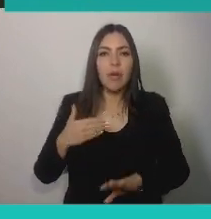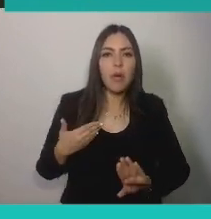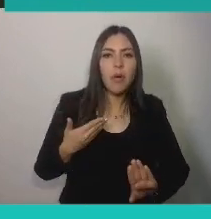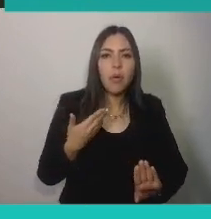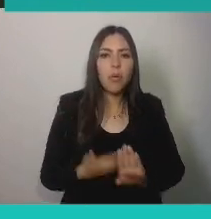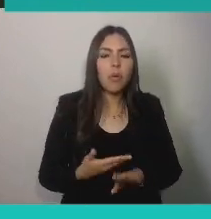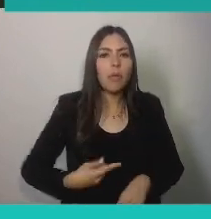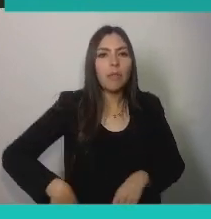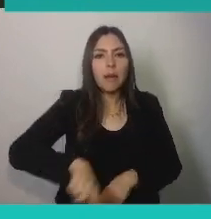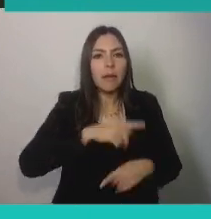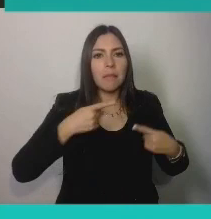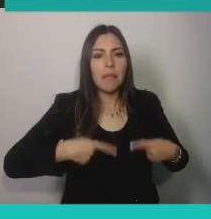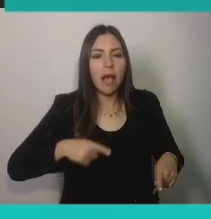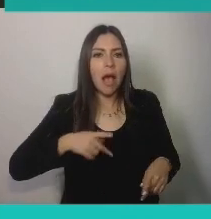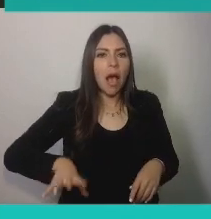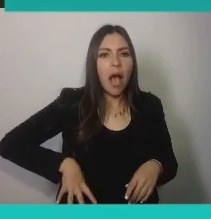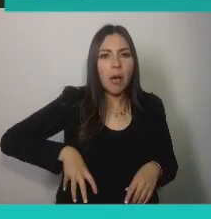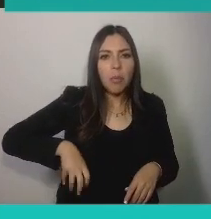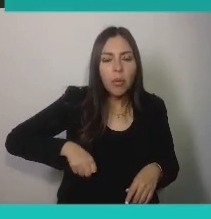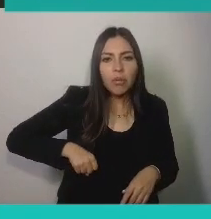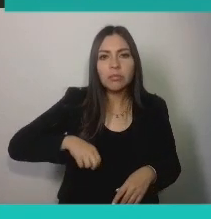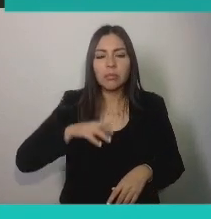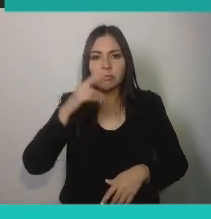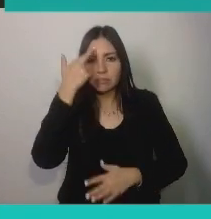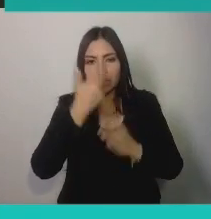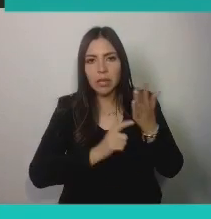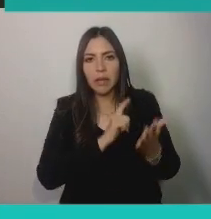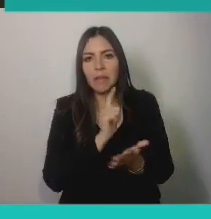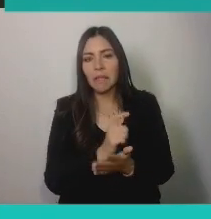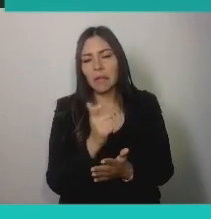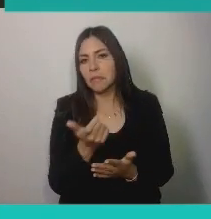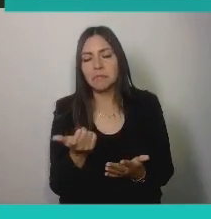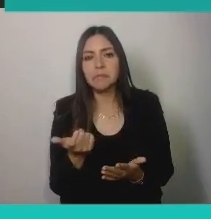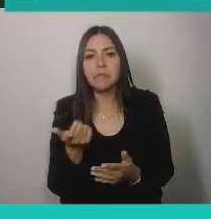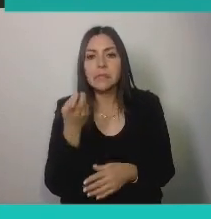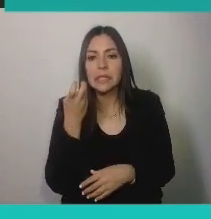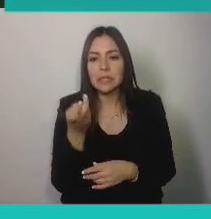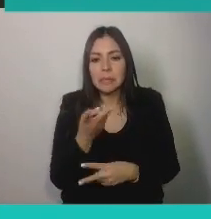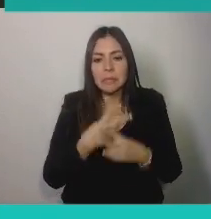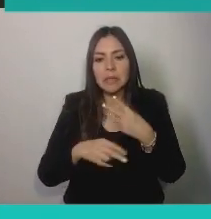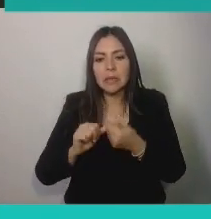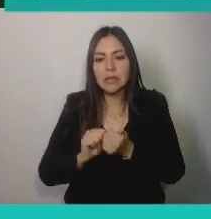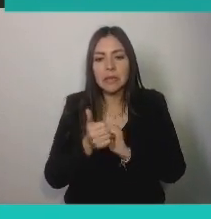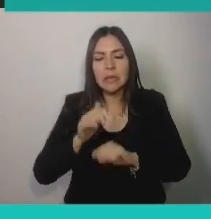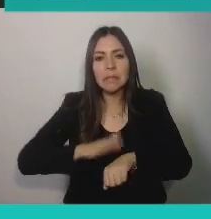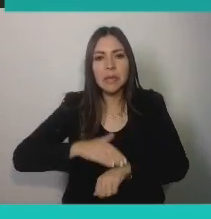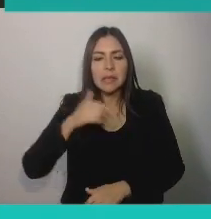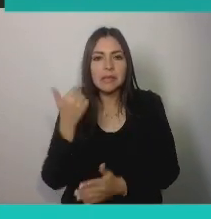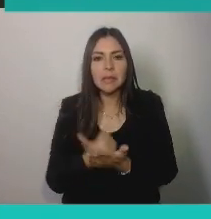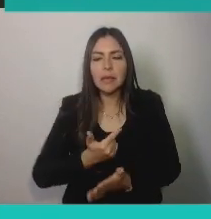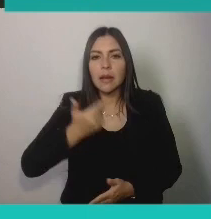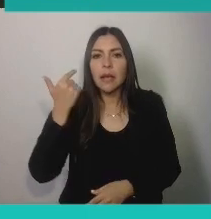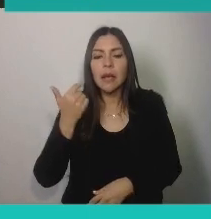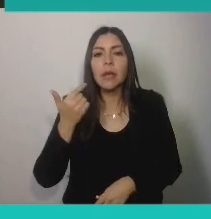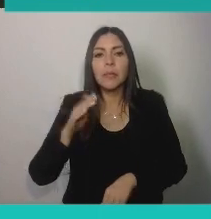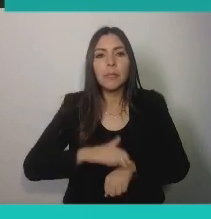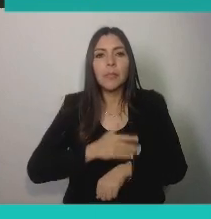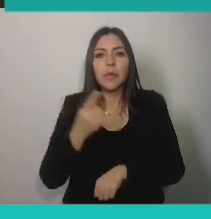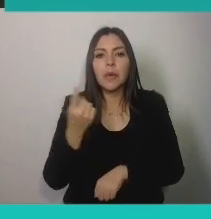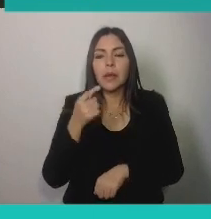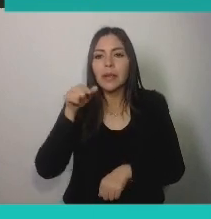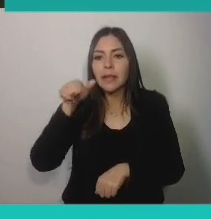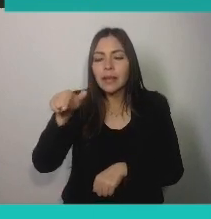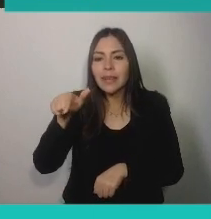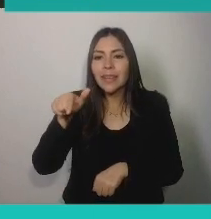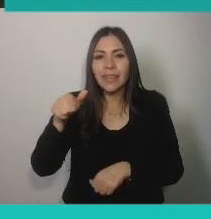sociedad civil, circunstancia que también se agrava un poco más ante la falta de transparencia de este sistema en particular,